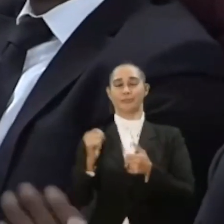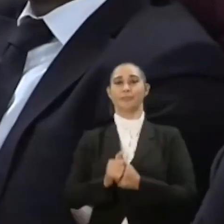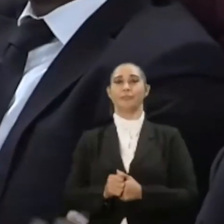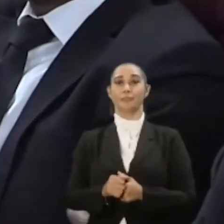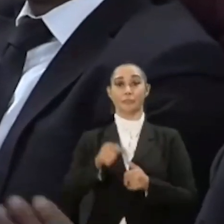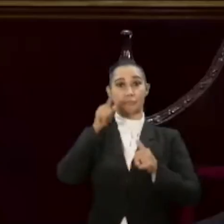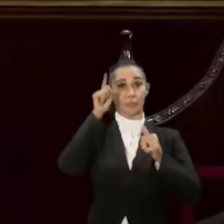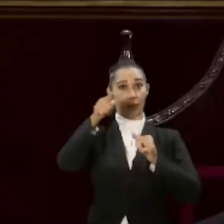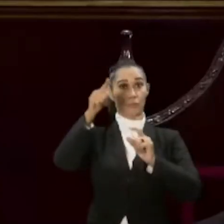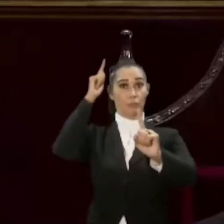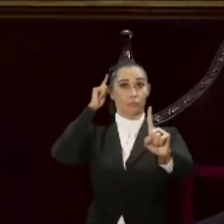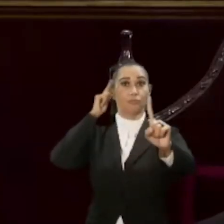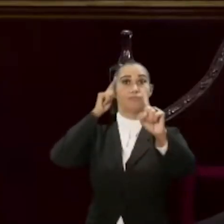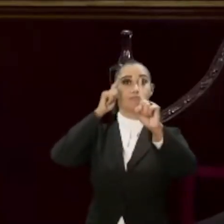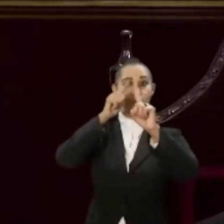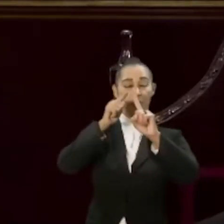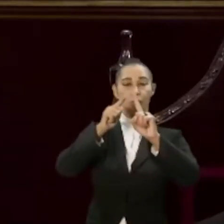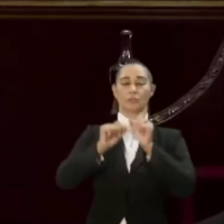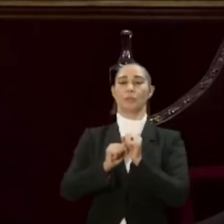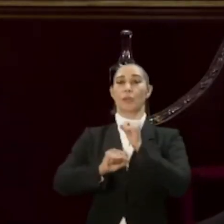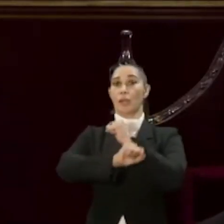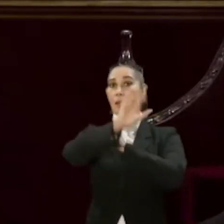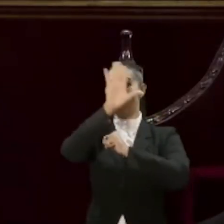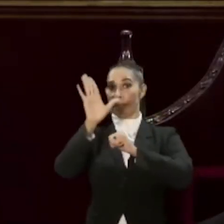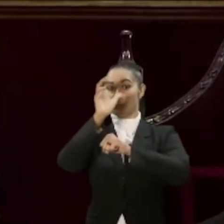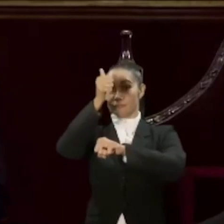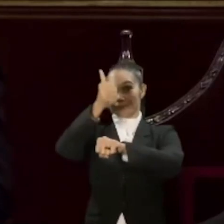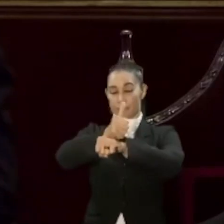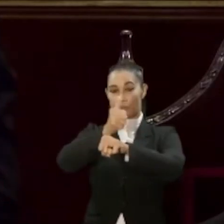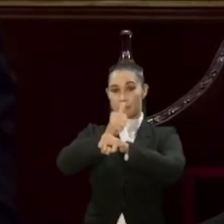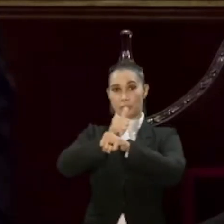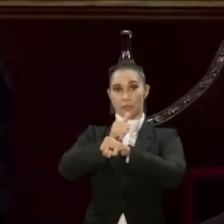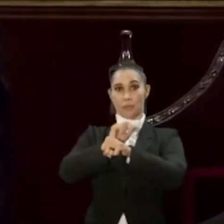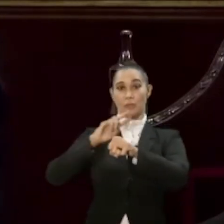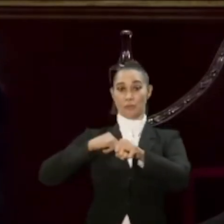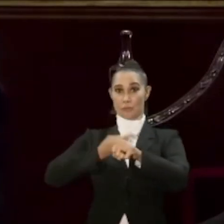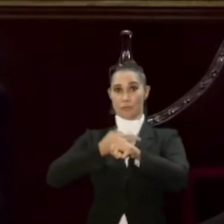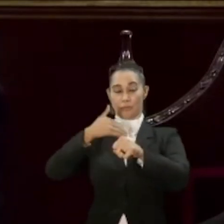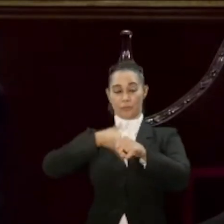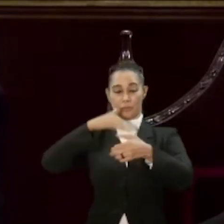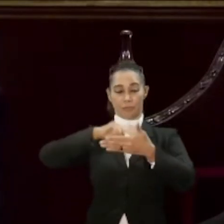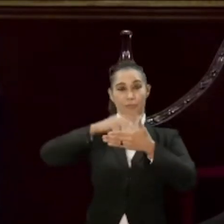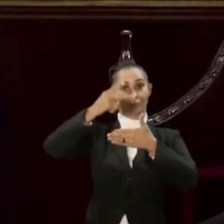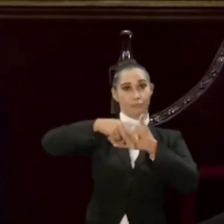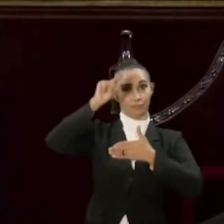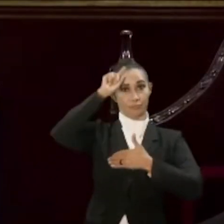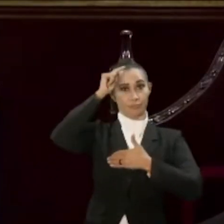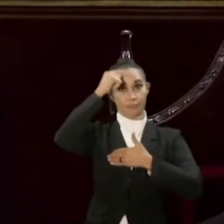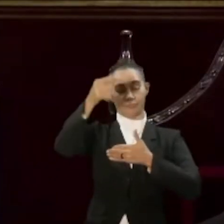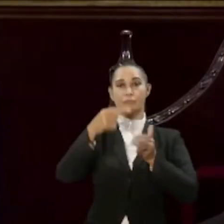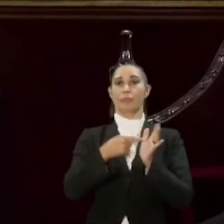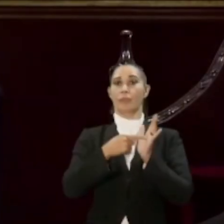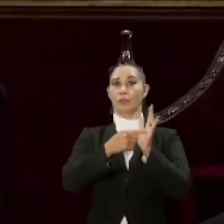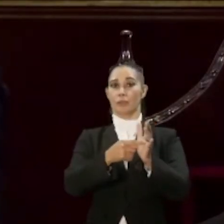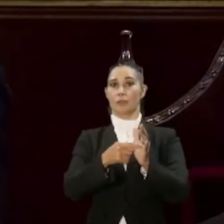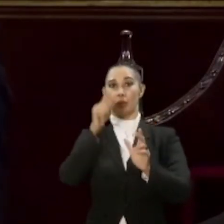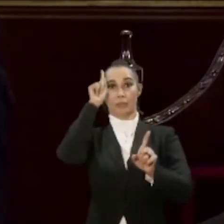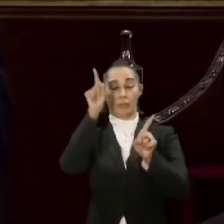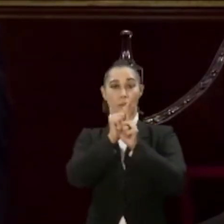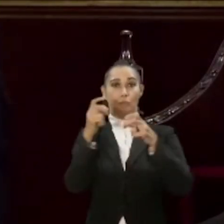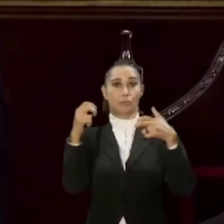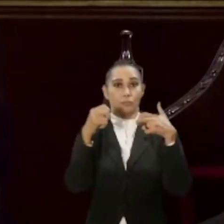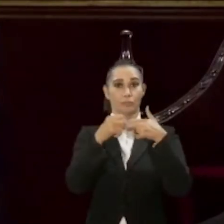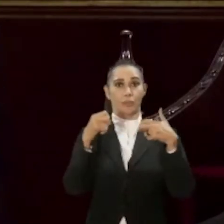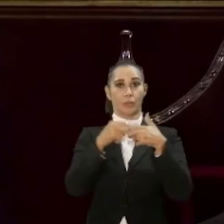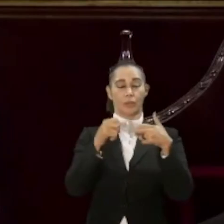principios y propósitos claramente establecidos en nuestro programa de gobierno y son parte de la esencia de los planteamientos del Pacto Eléctrico